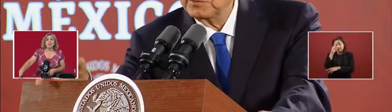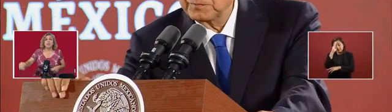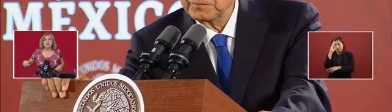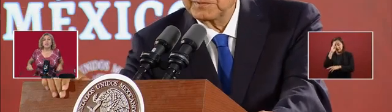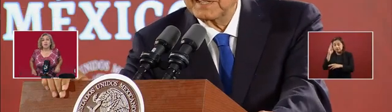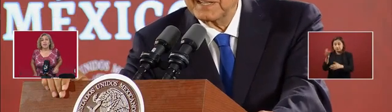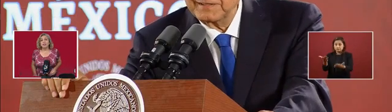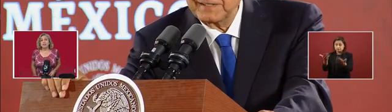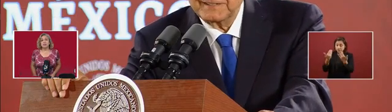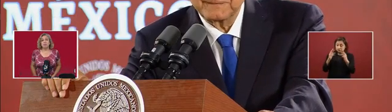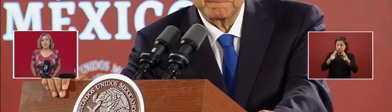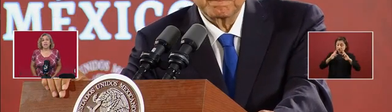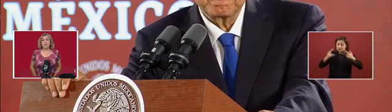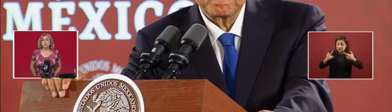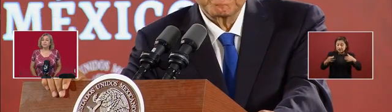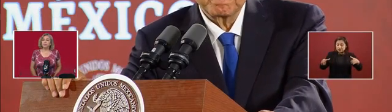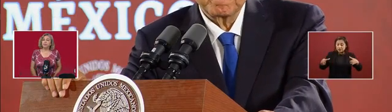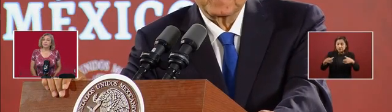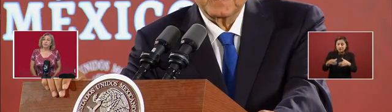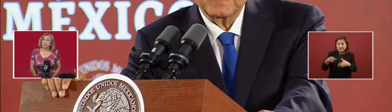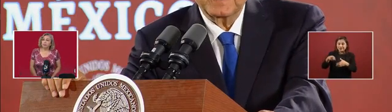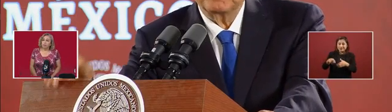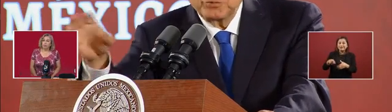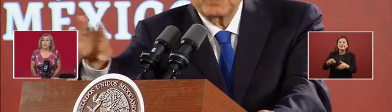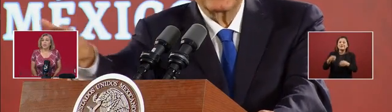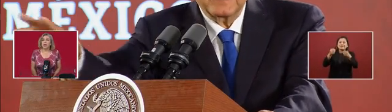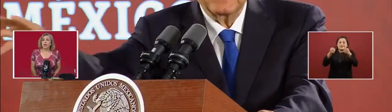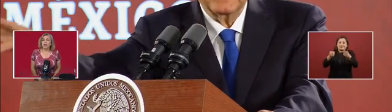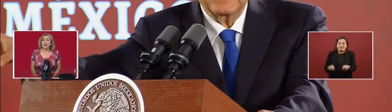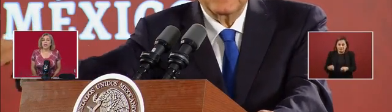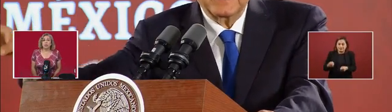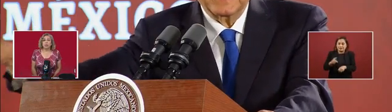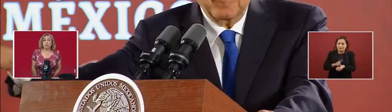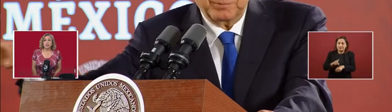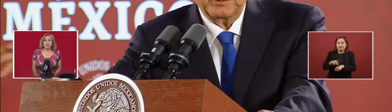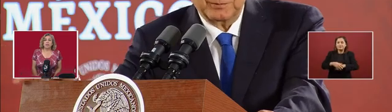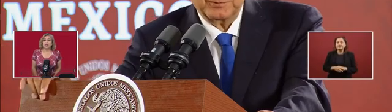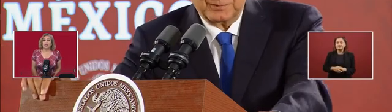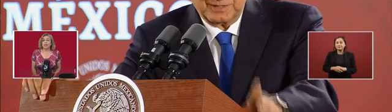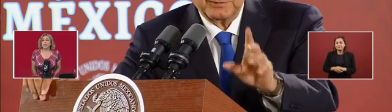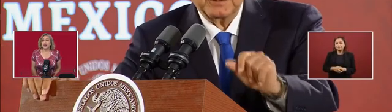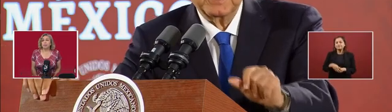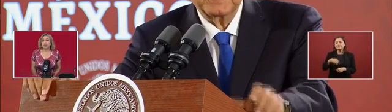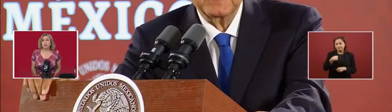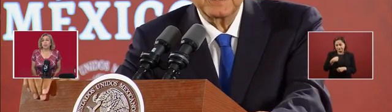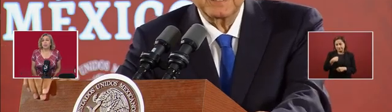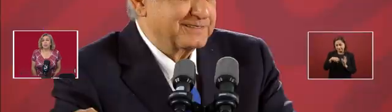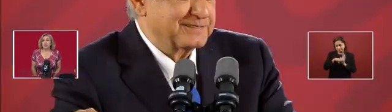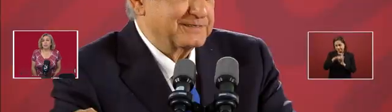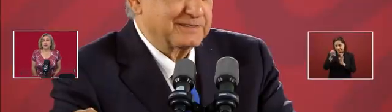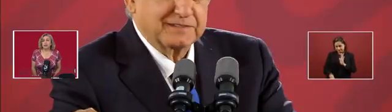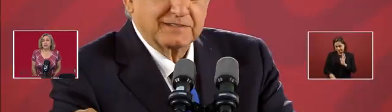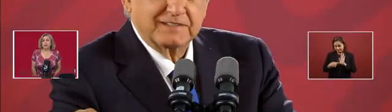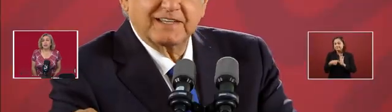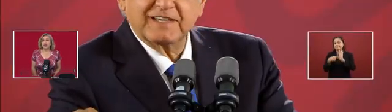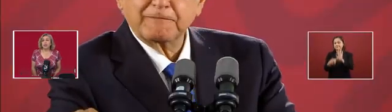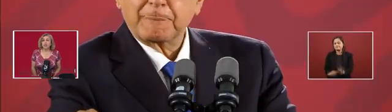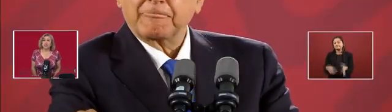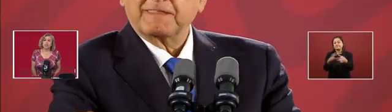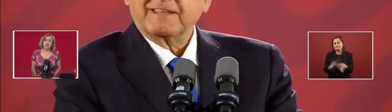empresa trying to Teléfonos de divide México en lo que ellos han llamado una what they separación call a funcional. separation of Estos functions. términos que aplican, que